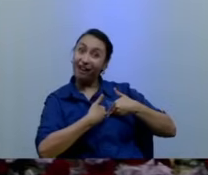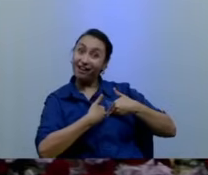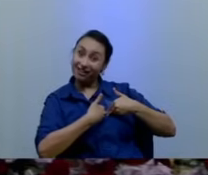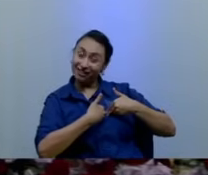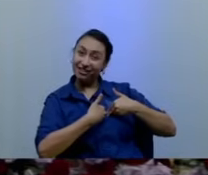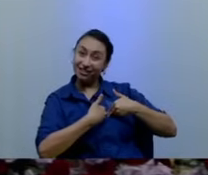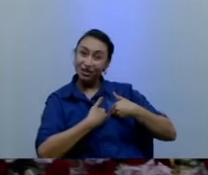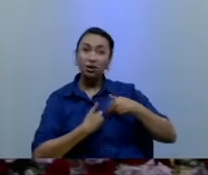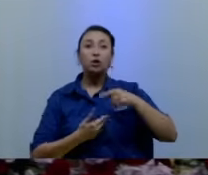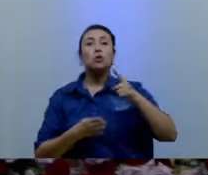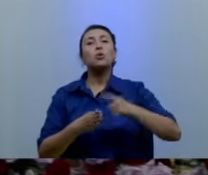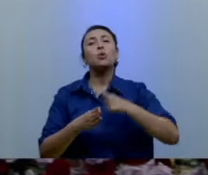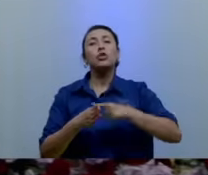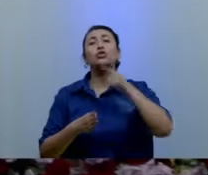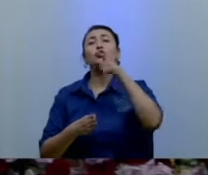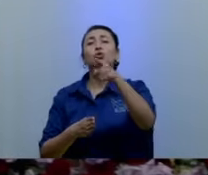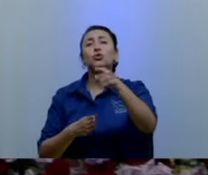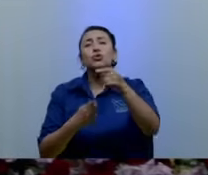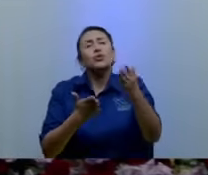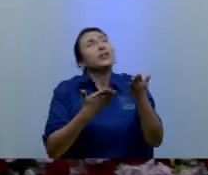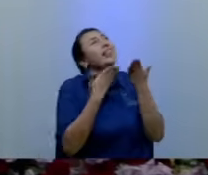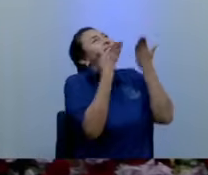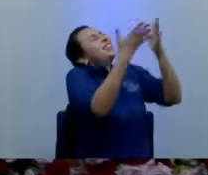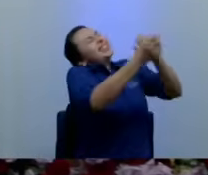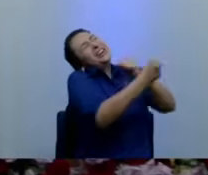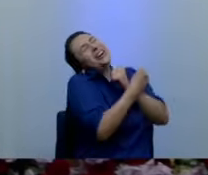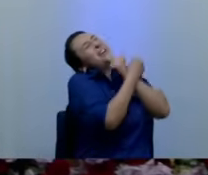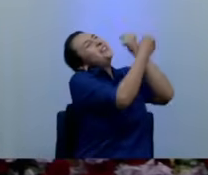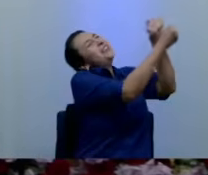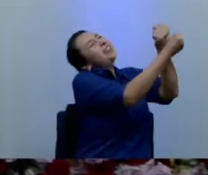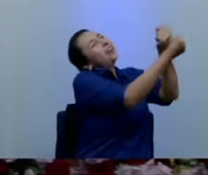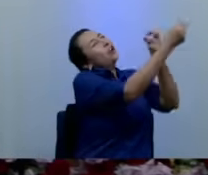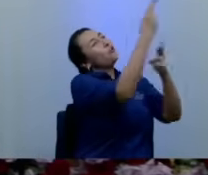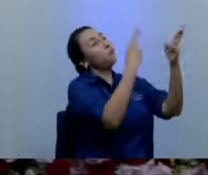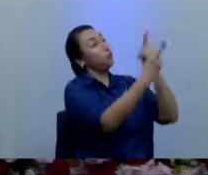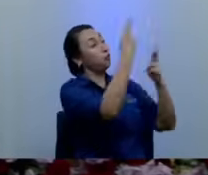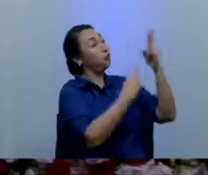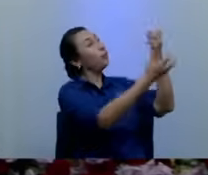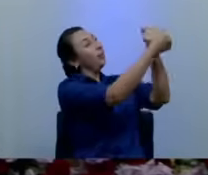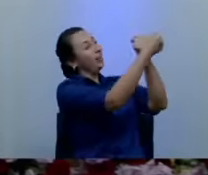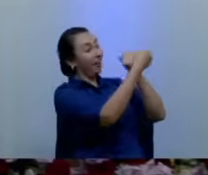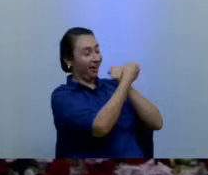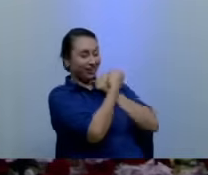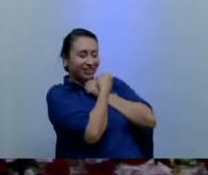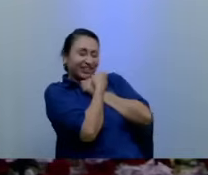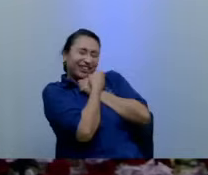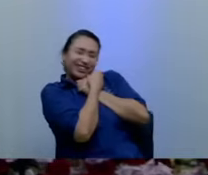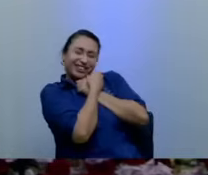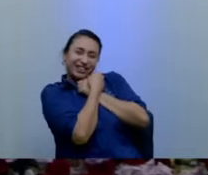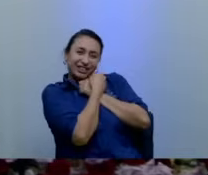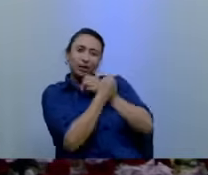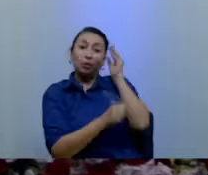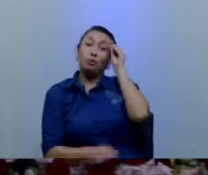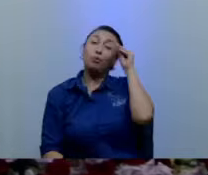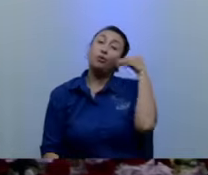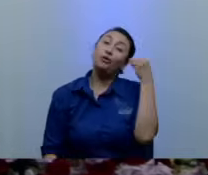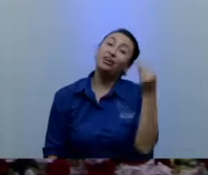gente cuando da con amor? Amor. ¿Por qué? Porque Dios